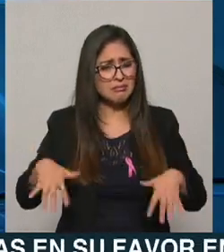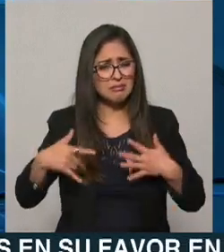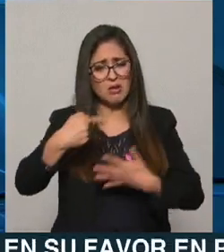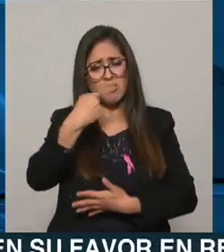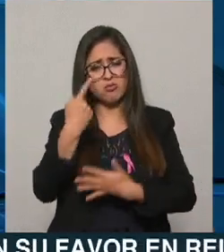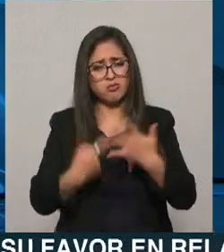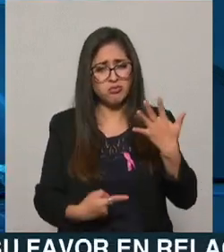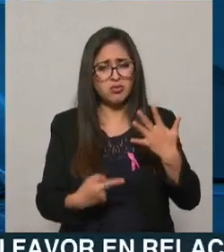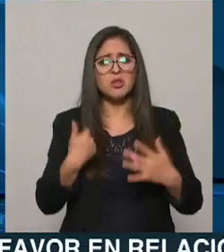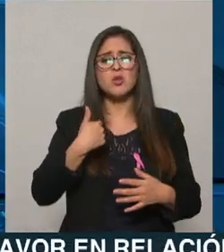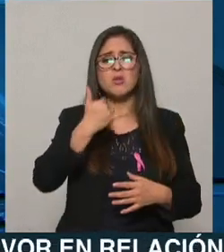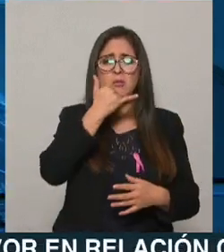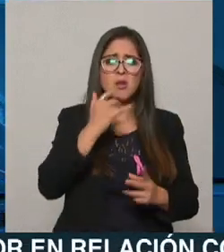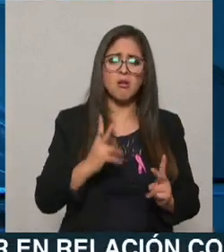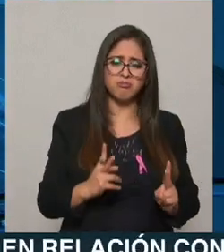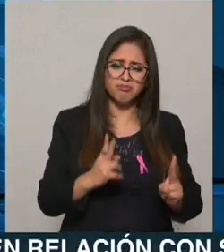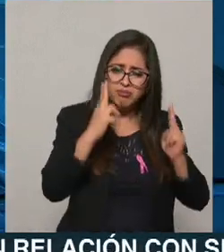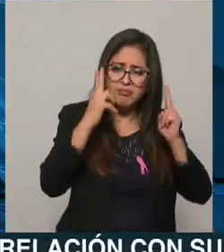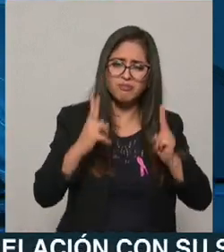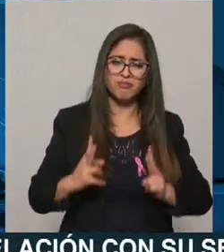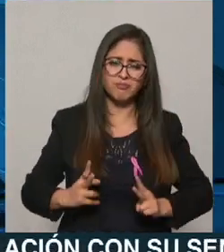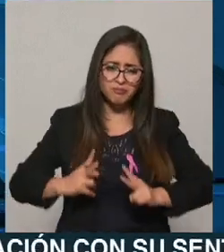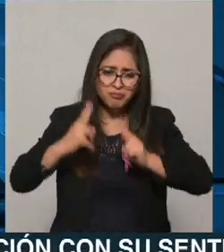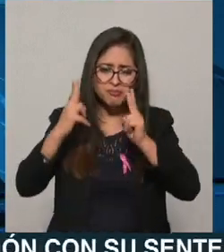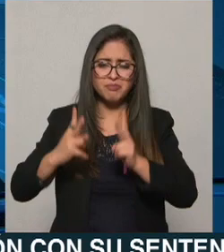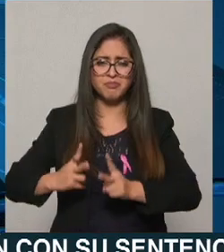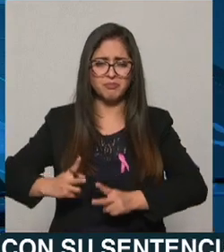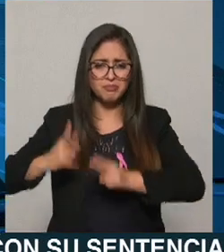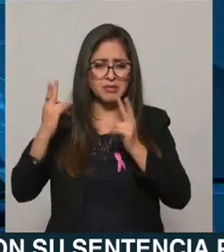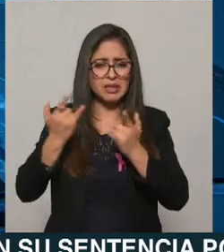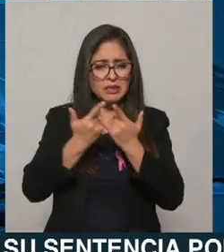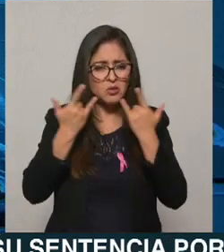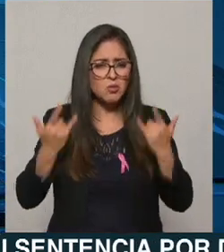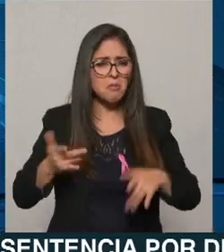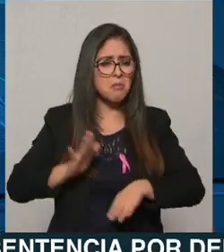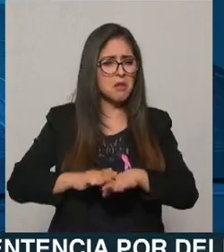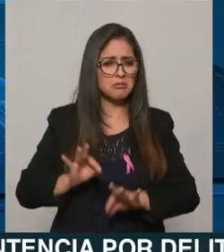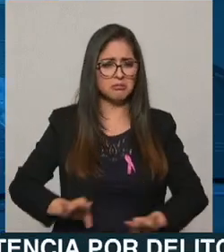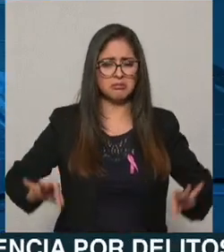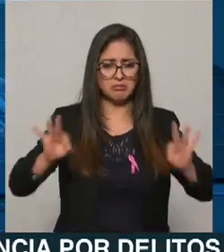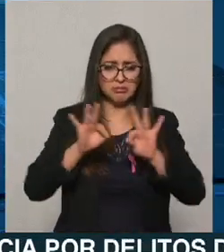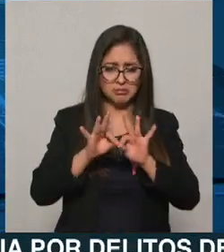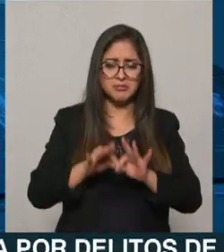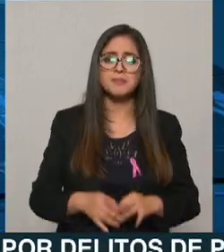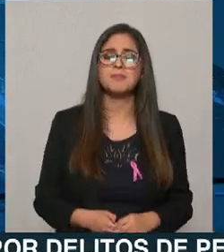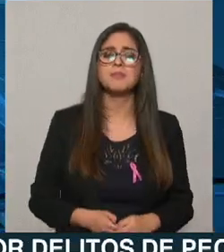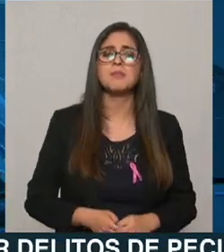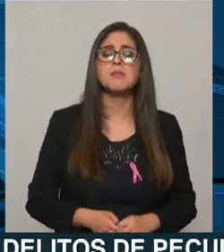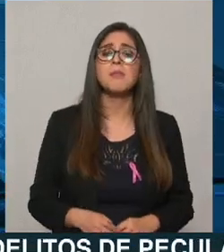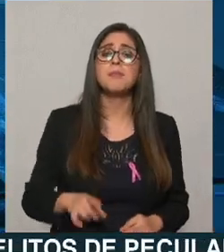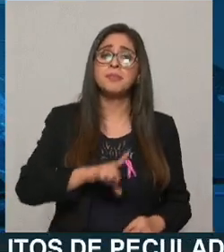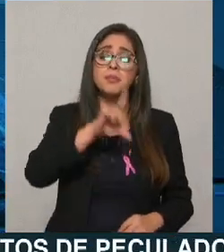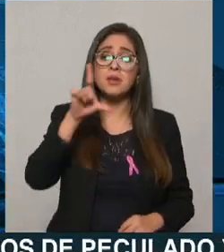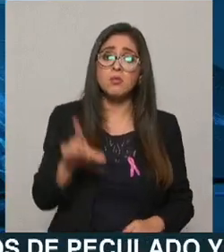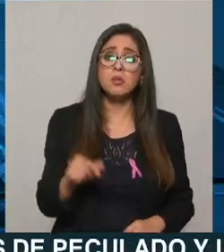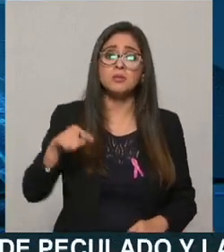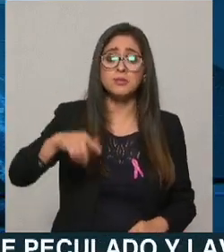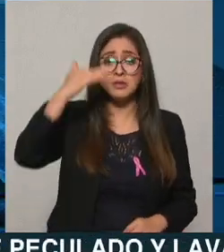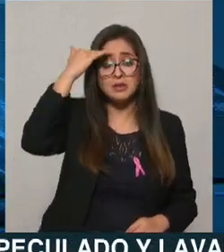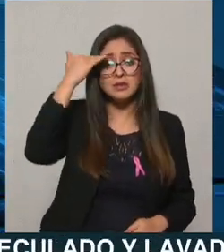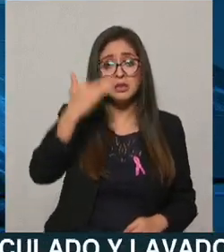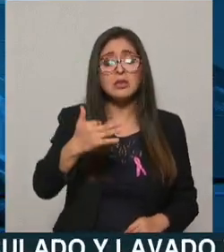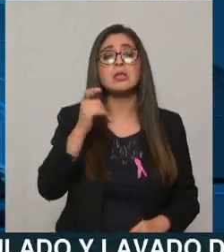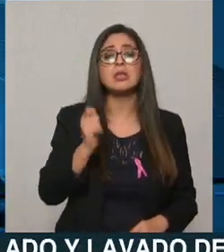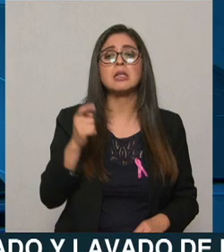época, voy a cortar así como por bloques muy, muy característicos, viene toda esta época donde el cine